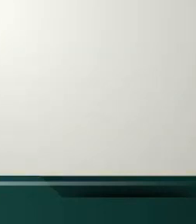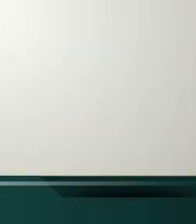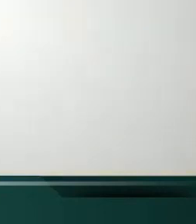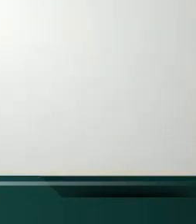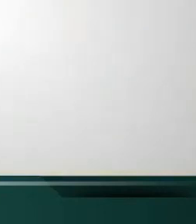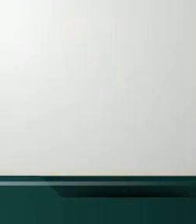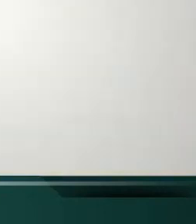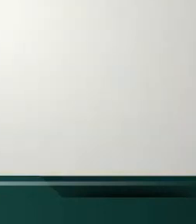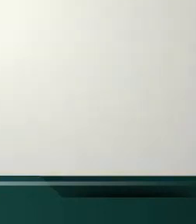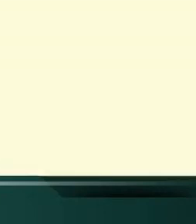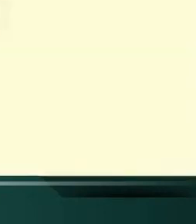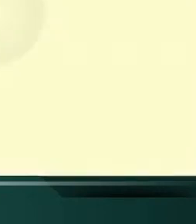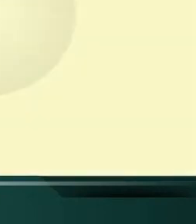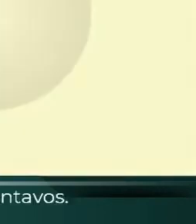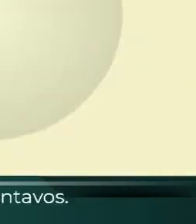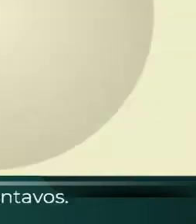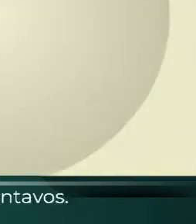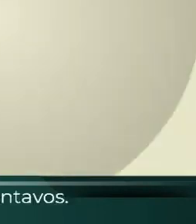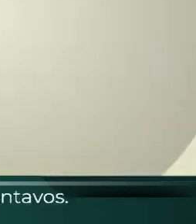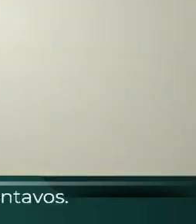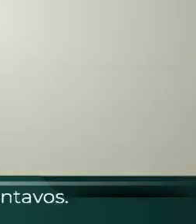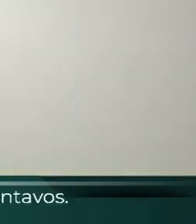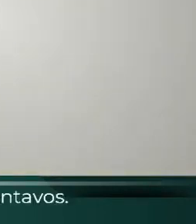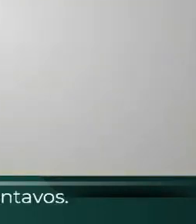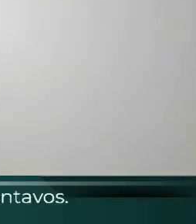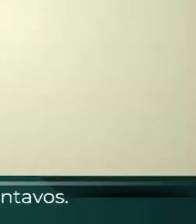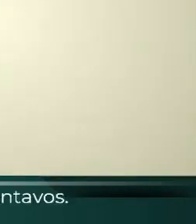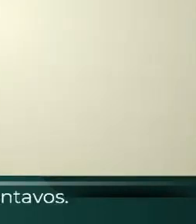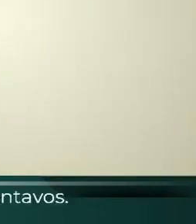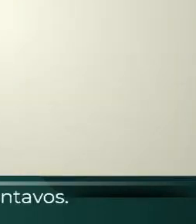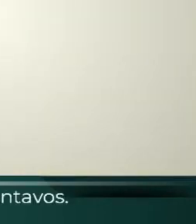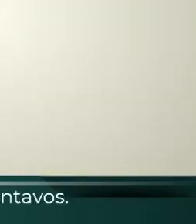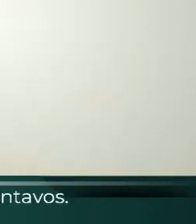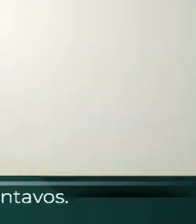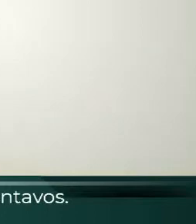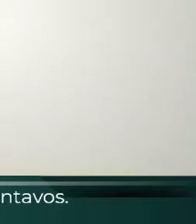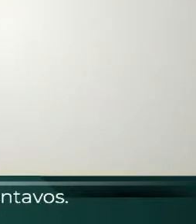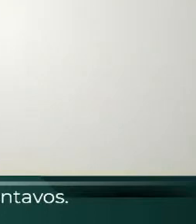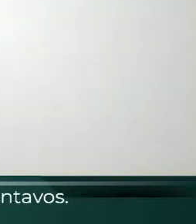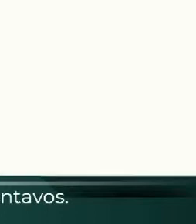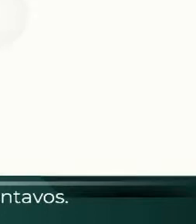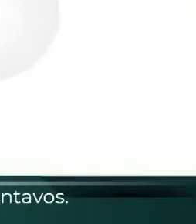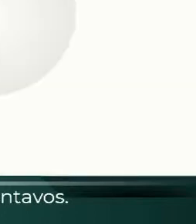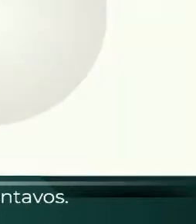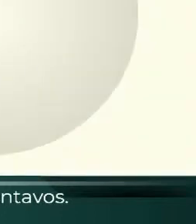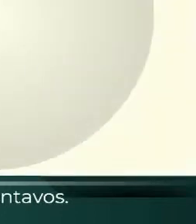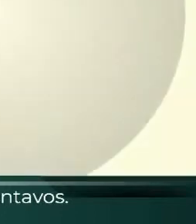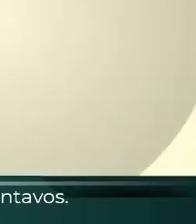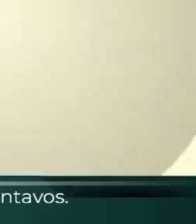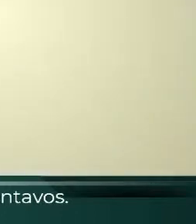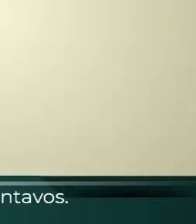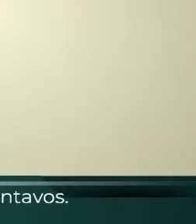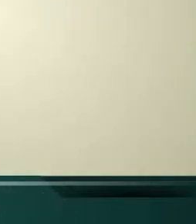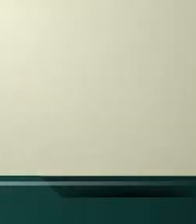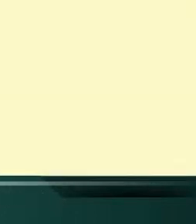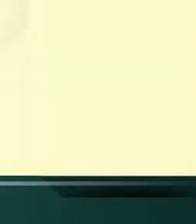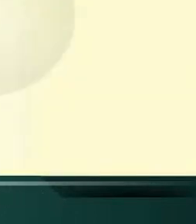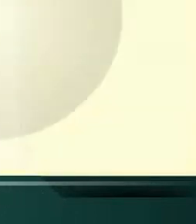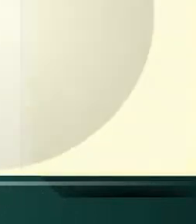En la casilla Importe, ingresa el monto de 823 pesos con 70